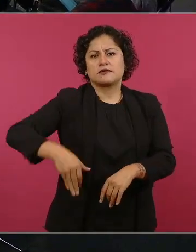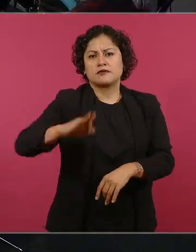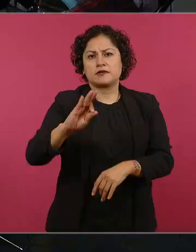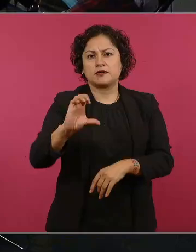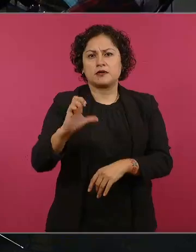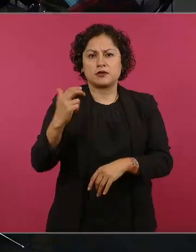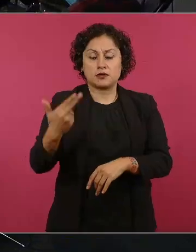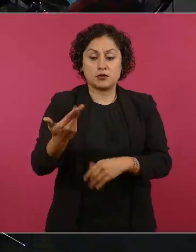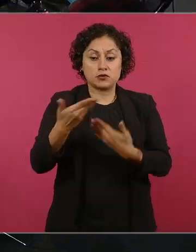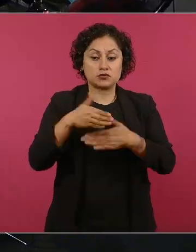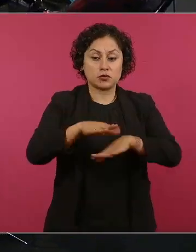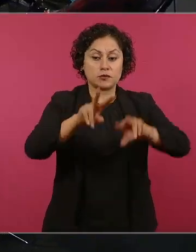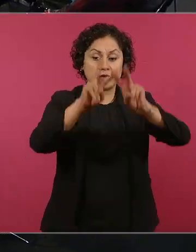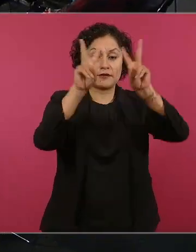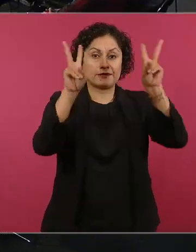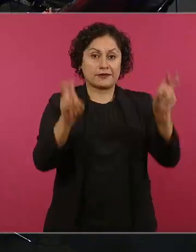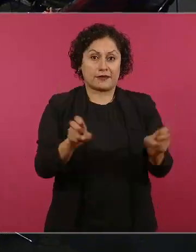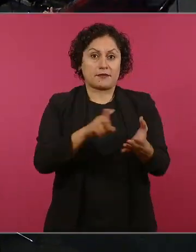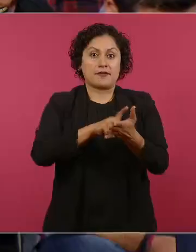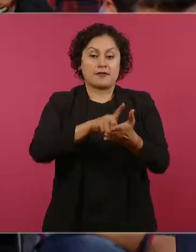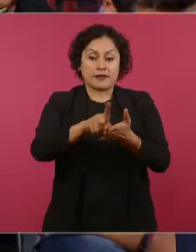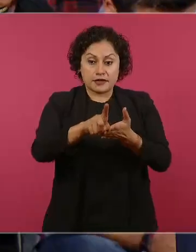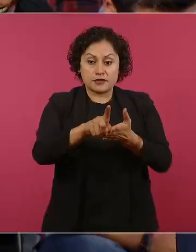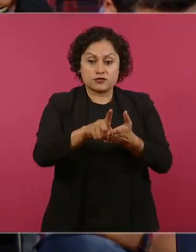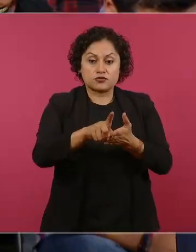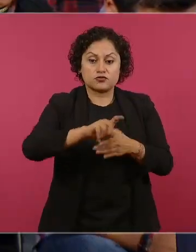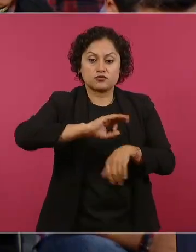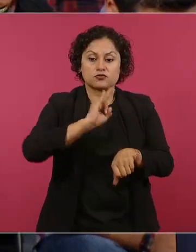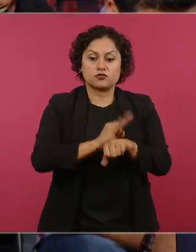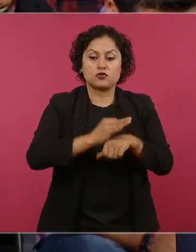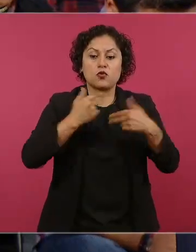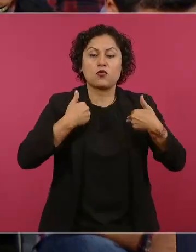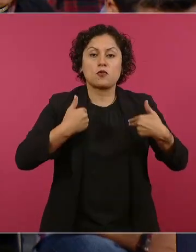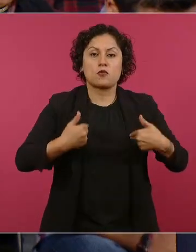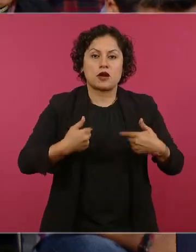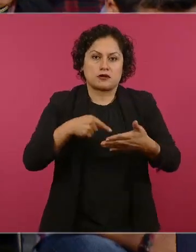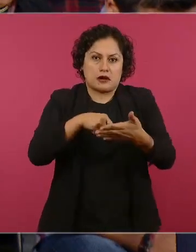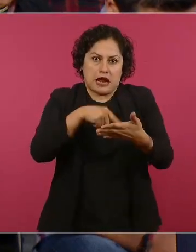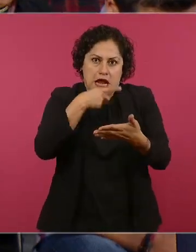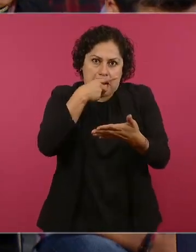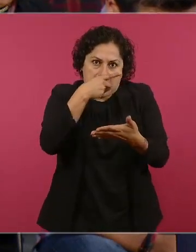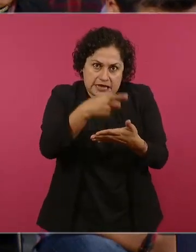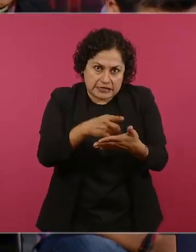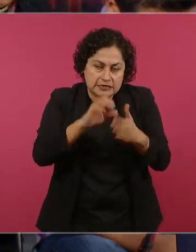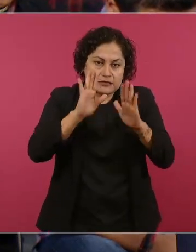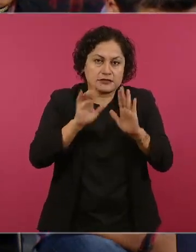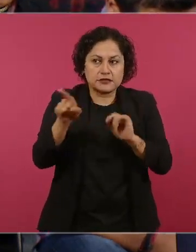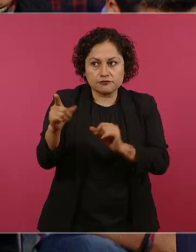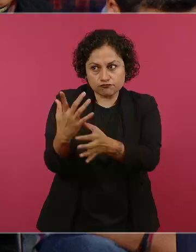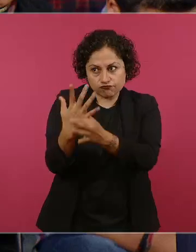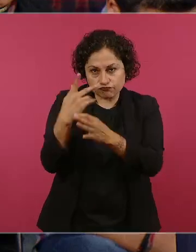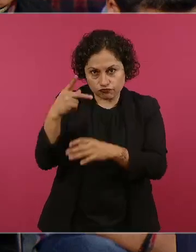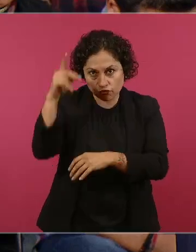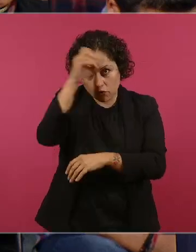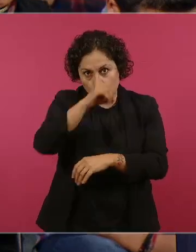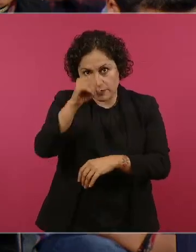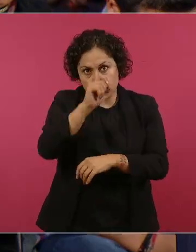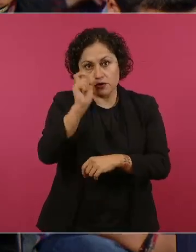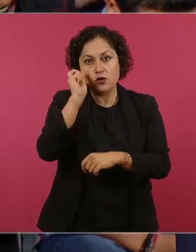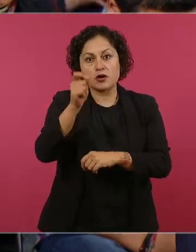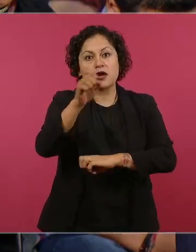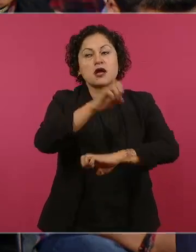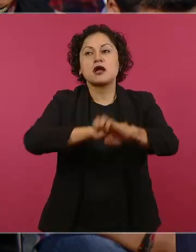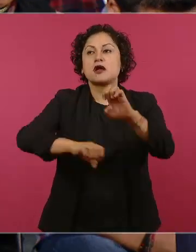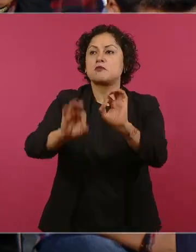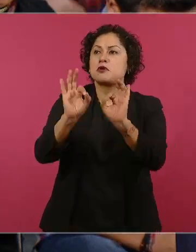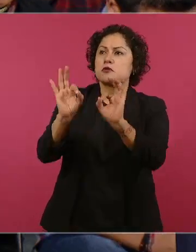crisis humanitaria, y también que se ataca a instituciones que, según el Departamento de Estado, están muy bien,